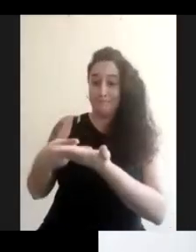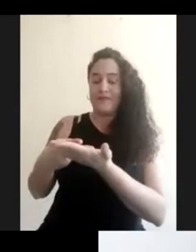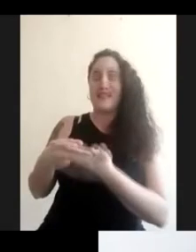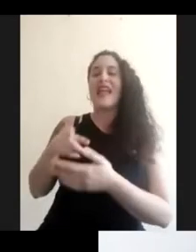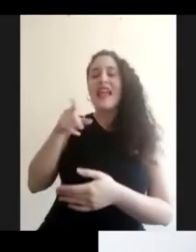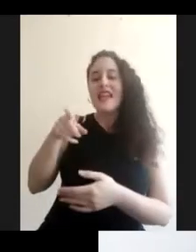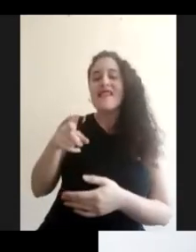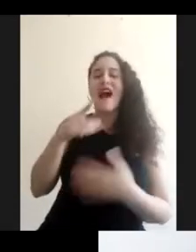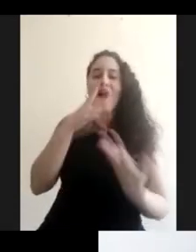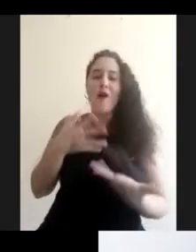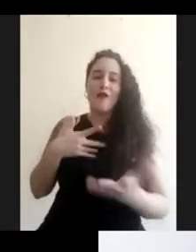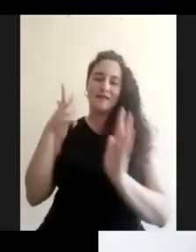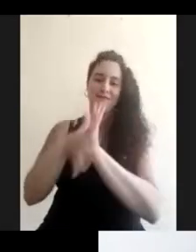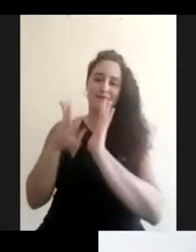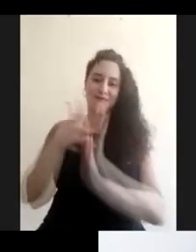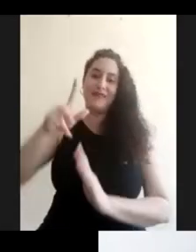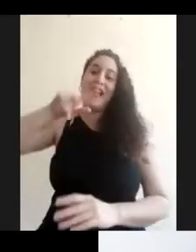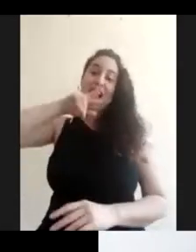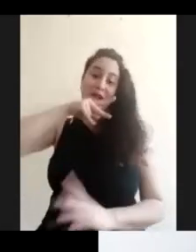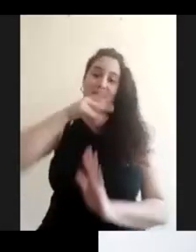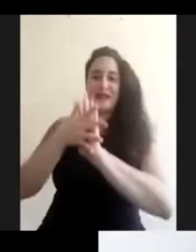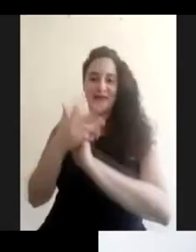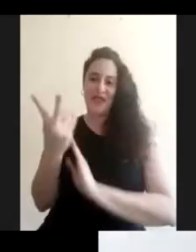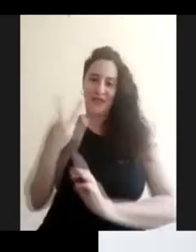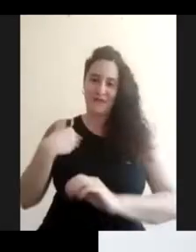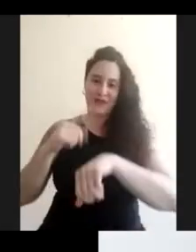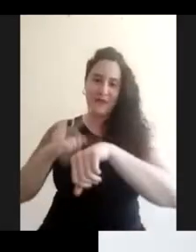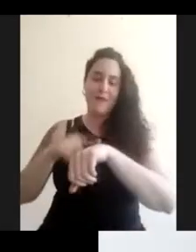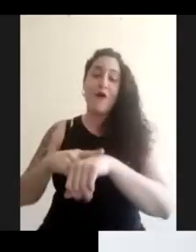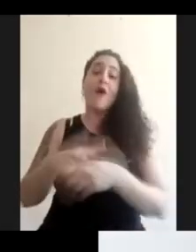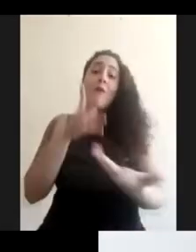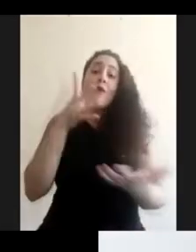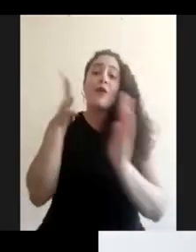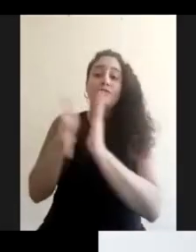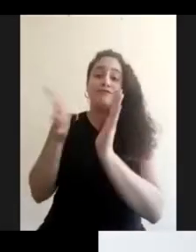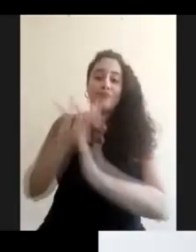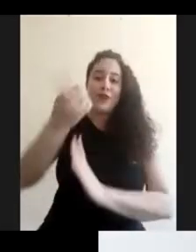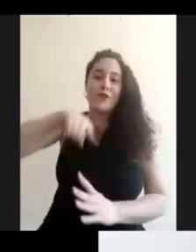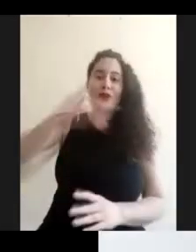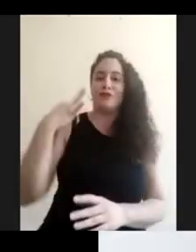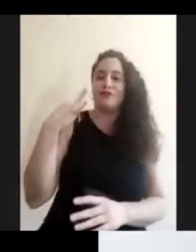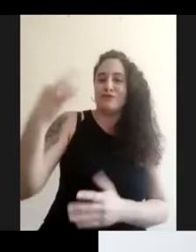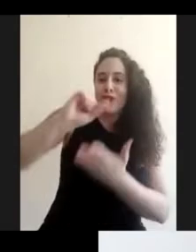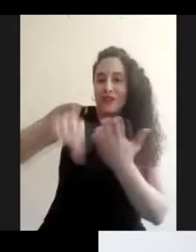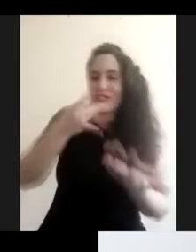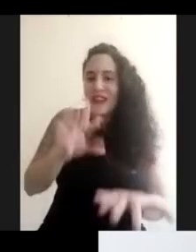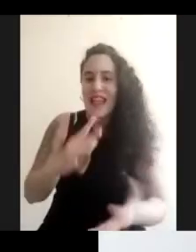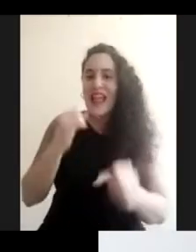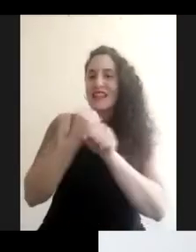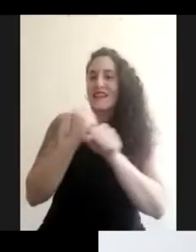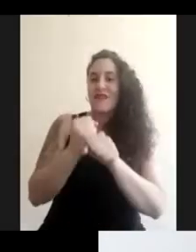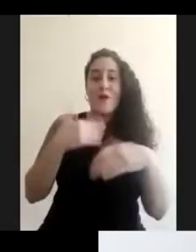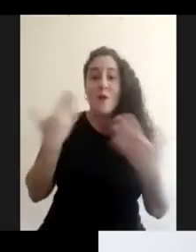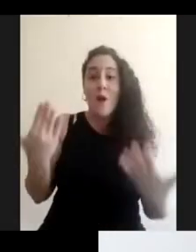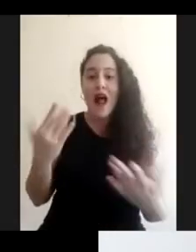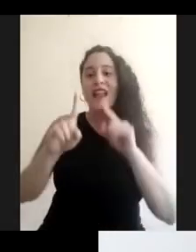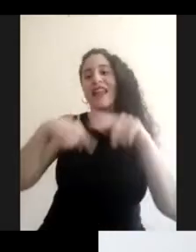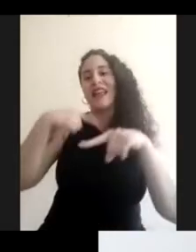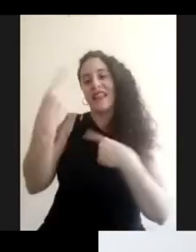a podernos hablar para decirnos, bueno, lo mismo, para quién estás trabajando, en qué consiste tu trabajo, y después